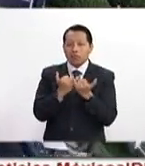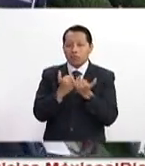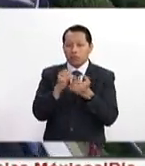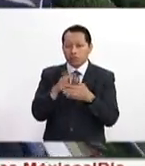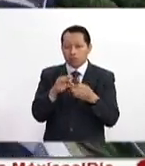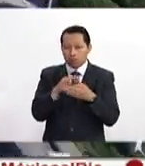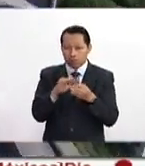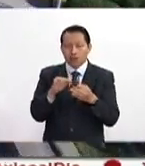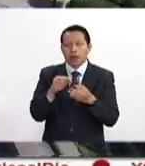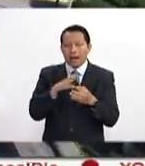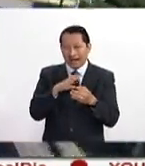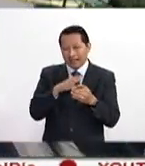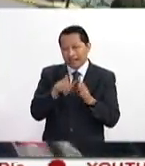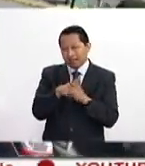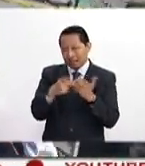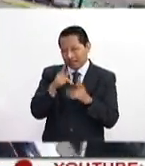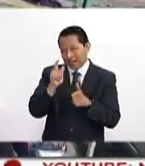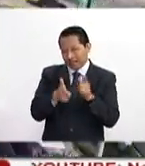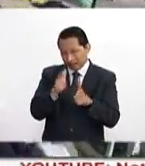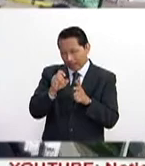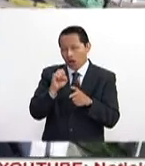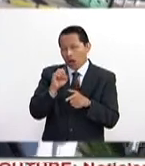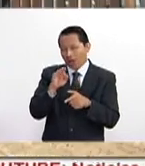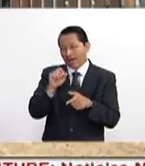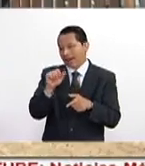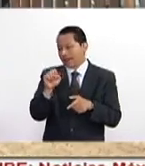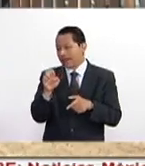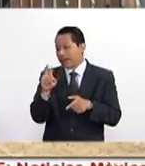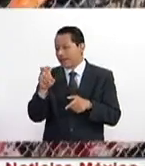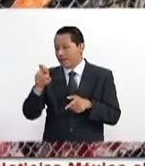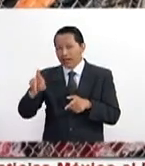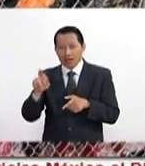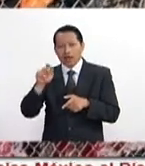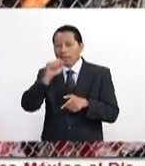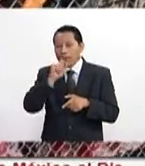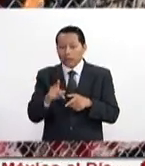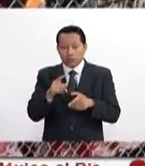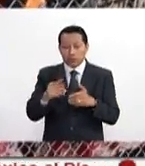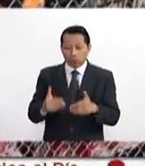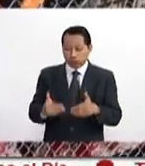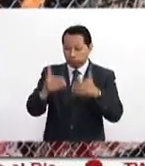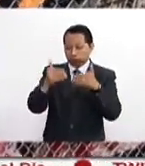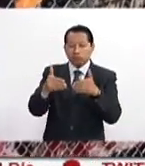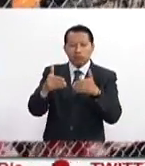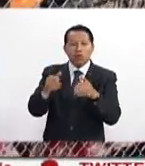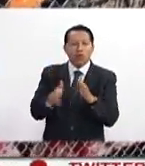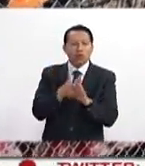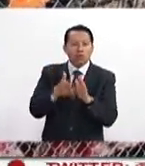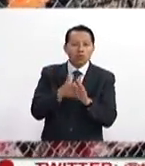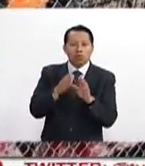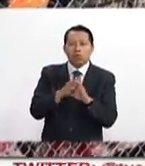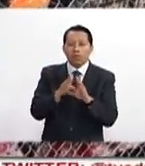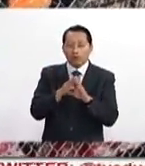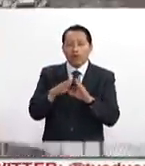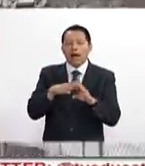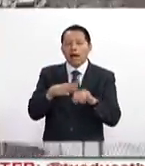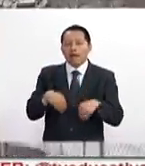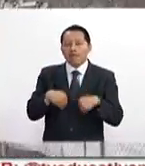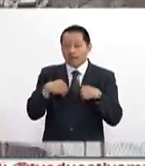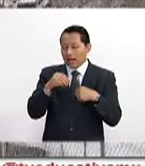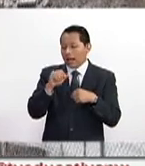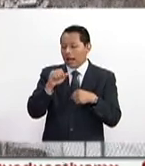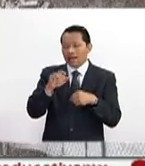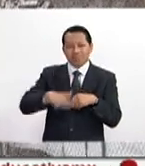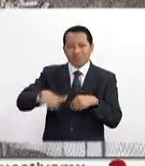semanario Texas Observer, la primera sección de este muro fronterizo se construirá a lo largo del refugio de vida silvestre Santa